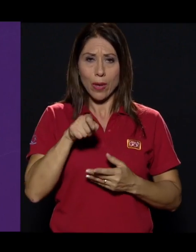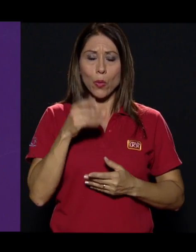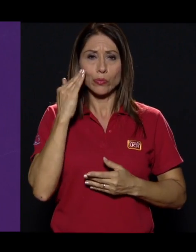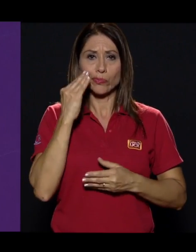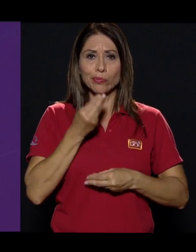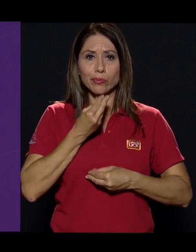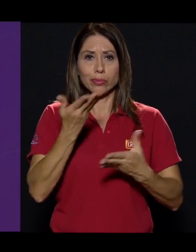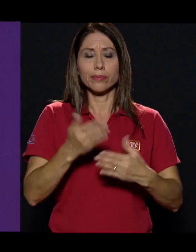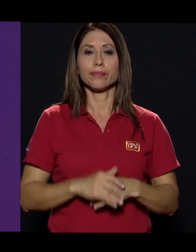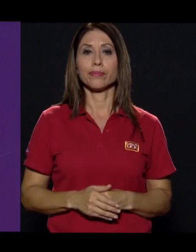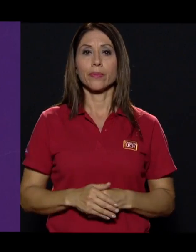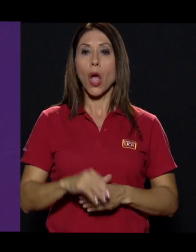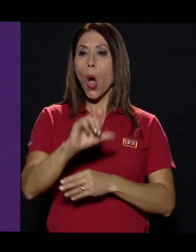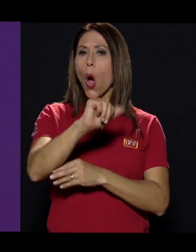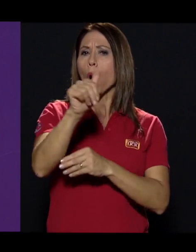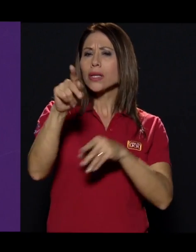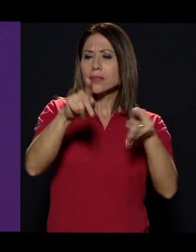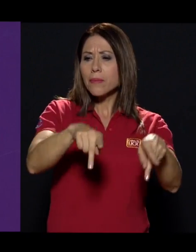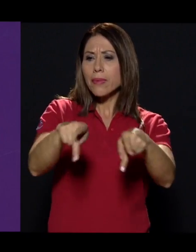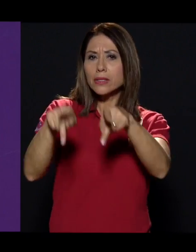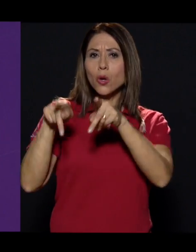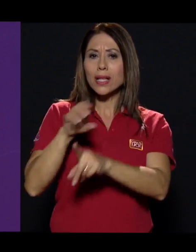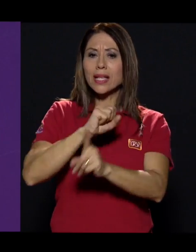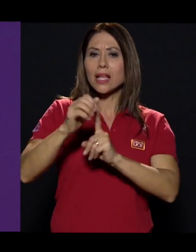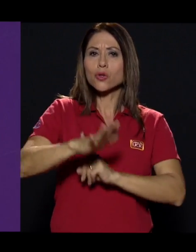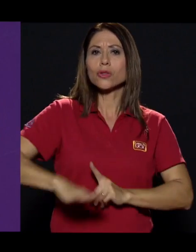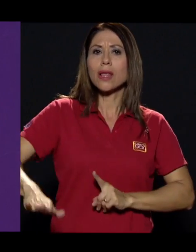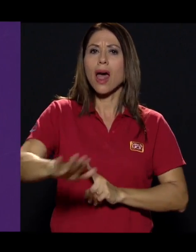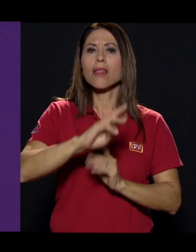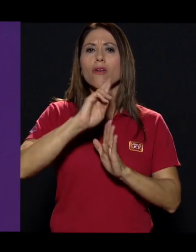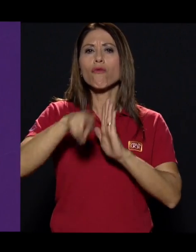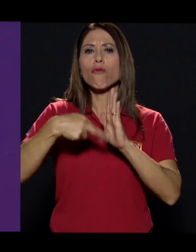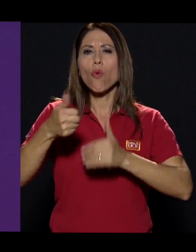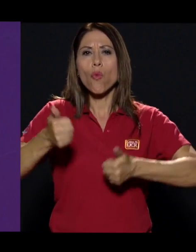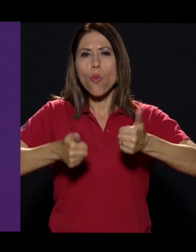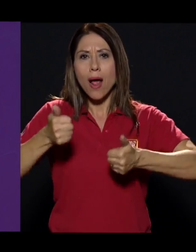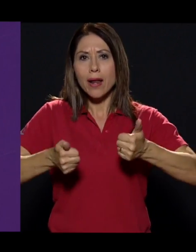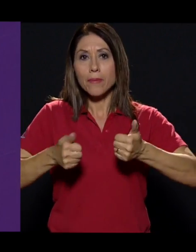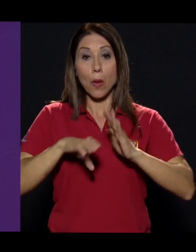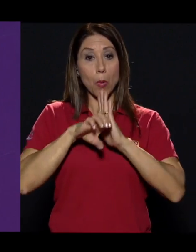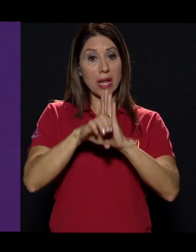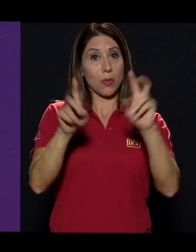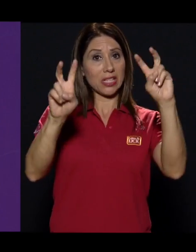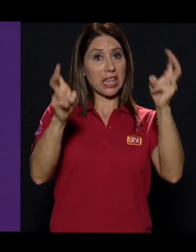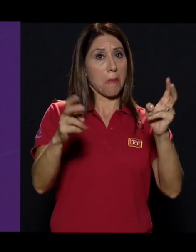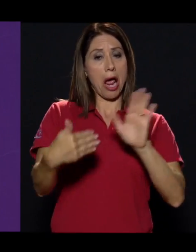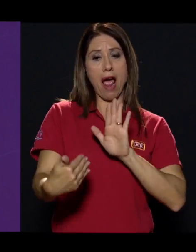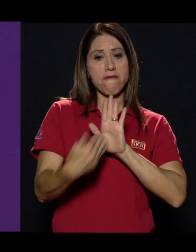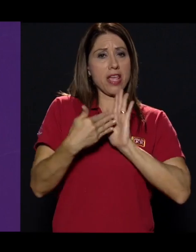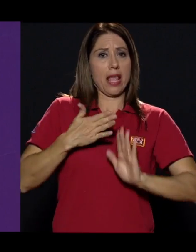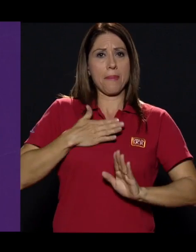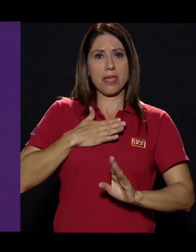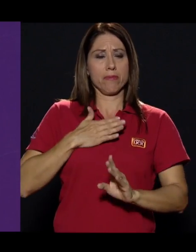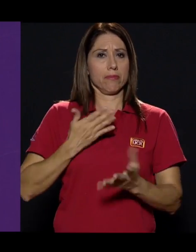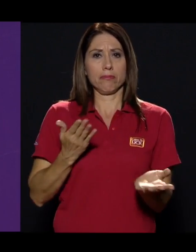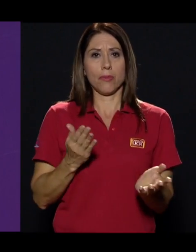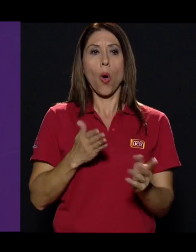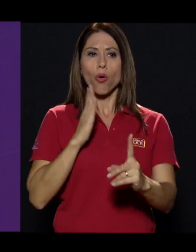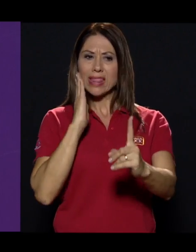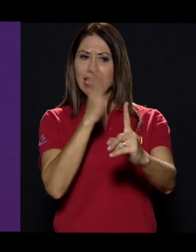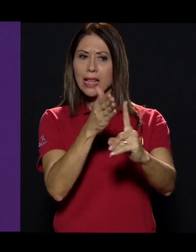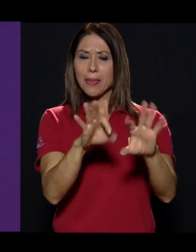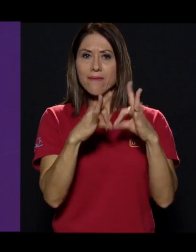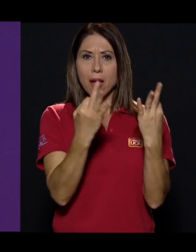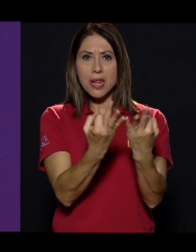papel también jugamos el resto de personas en la sociedad, verdad? Porque debería ser un tema que si bien no me afecta a mí o no afecta a una familiar